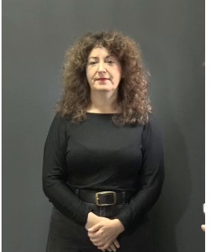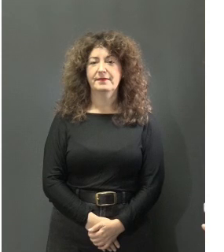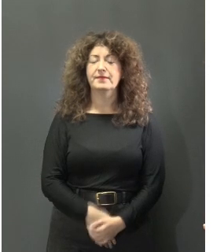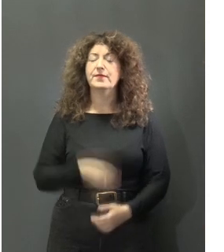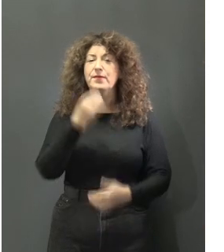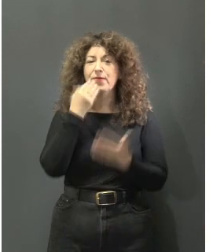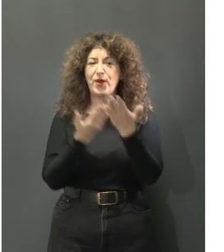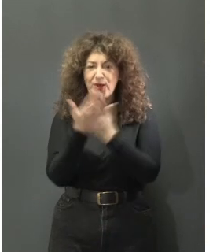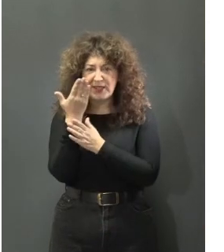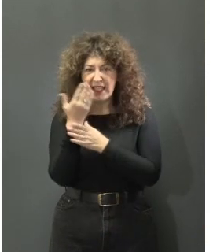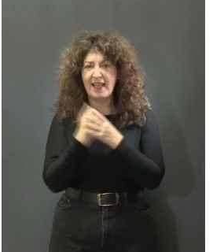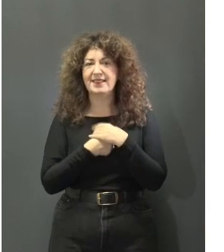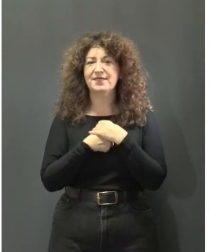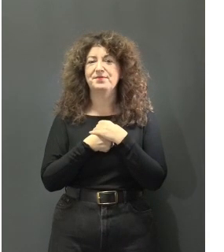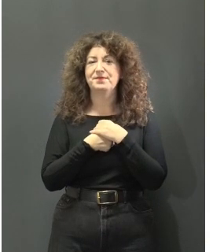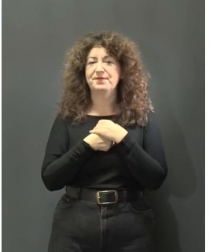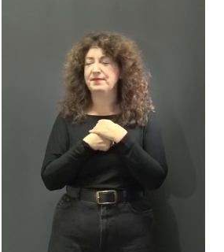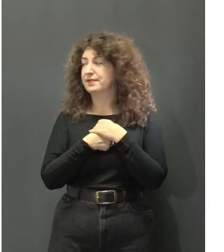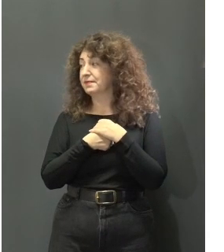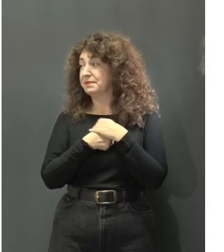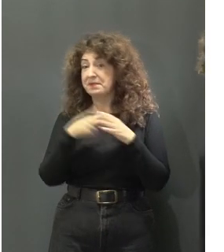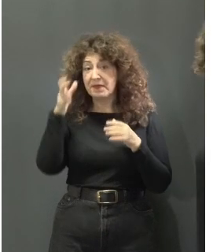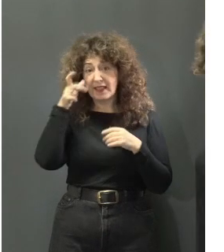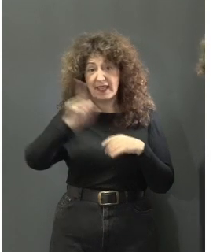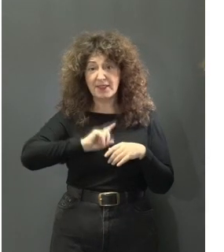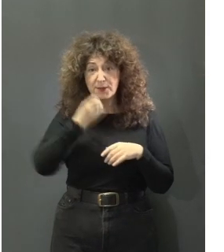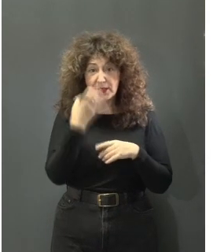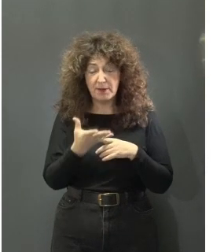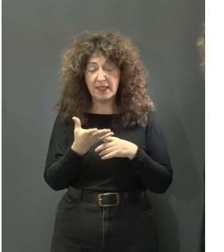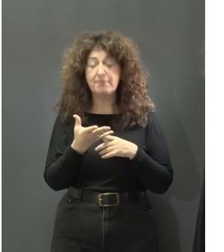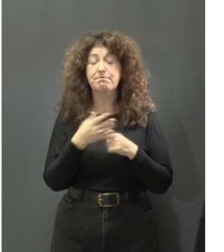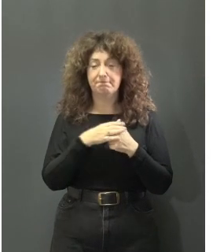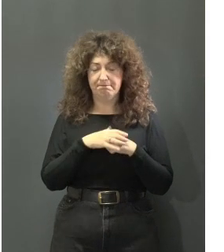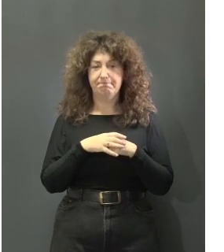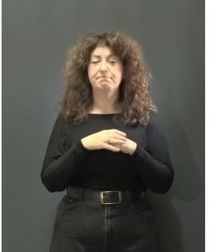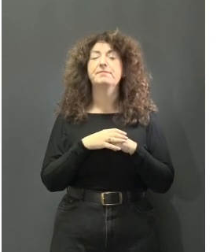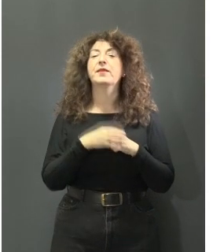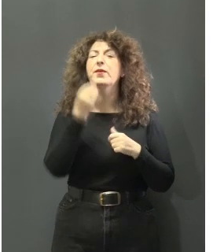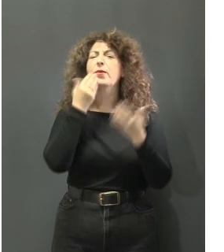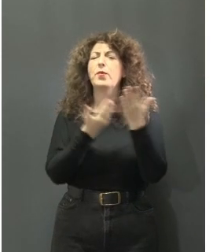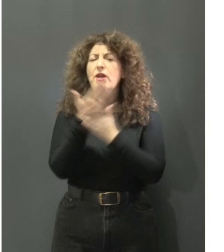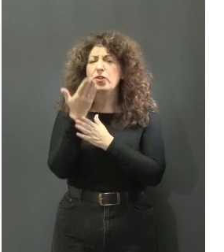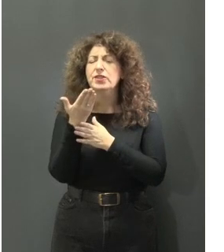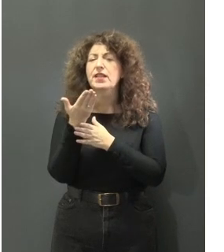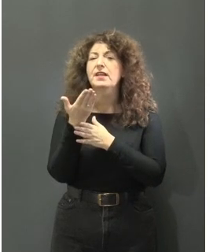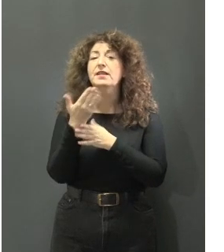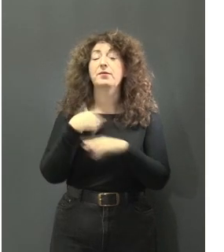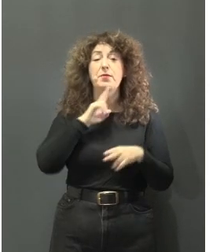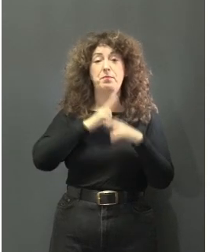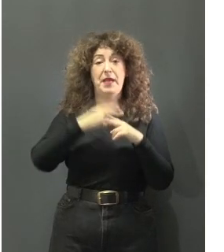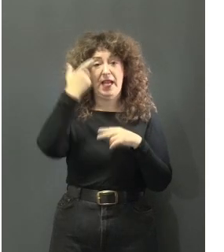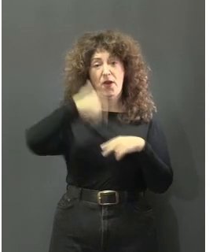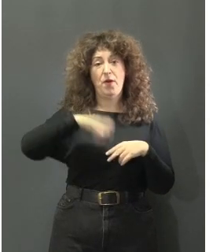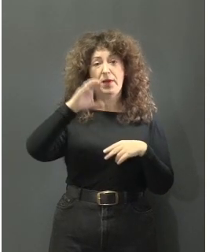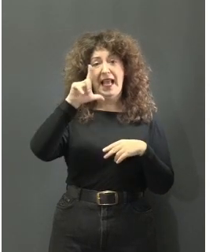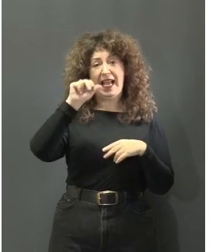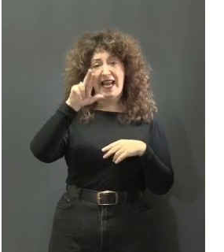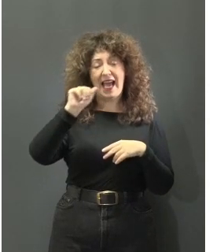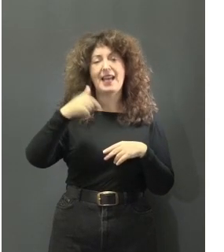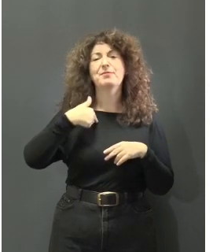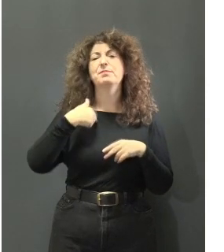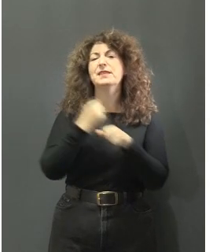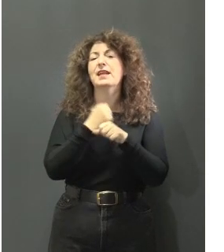Buenos días. ¿Se escucha bien? ¿Sí? Buenos días. Mi nombre es Clara, soy logopeda